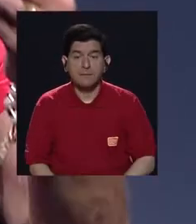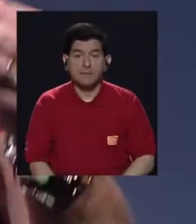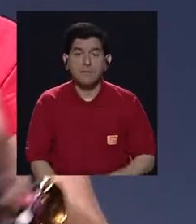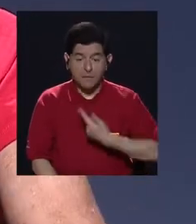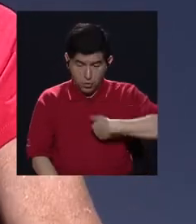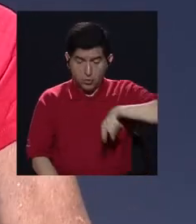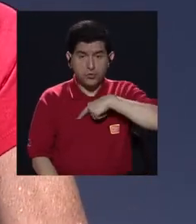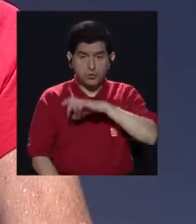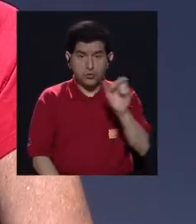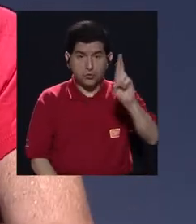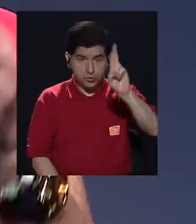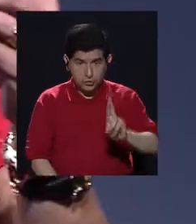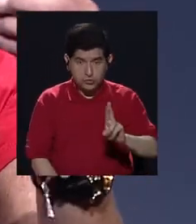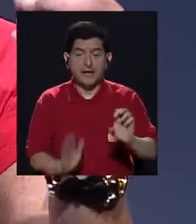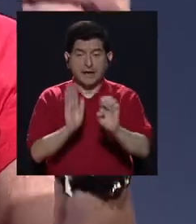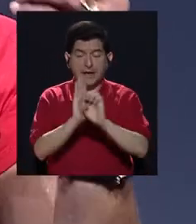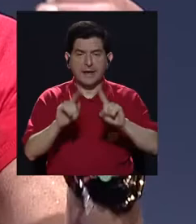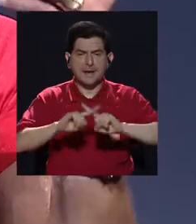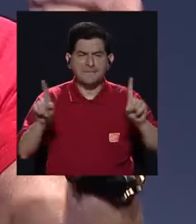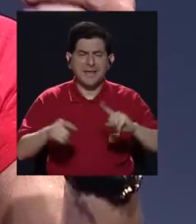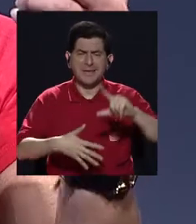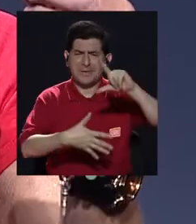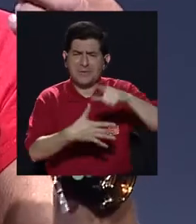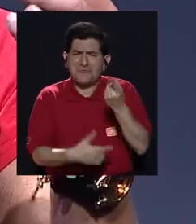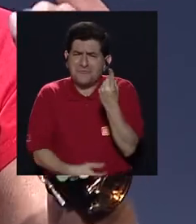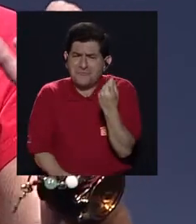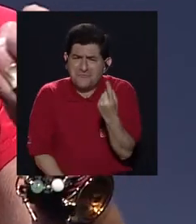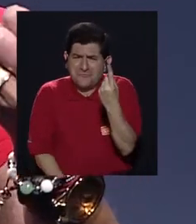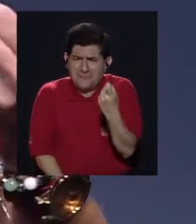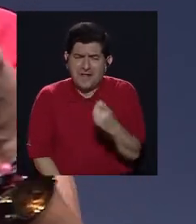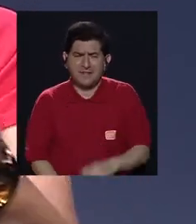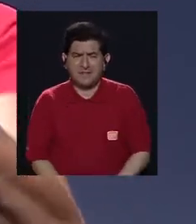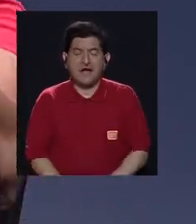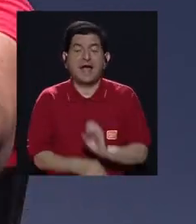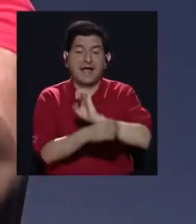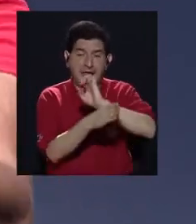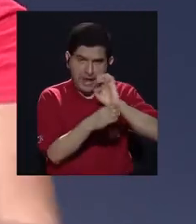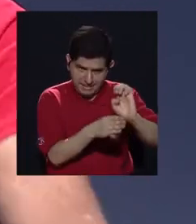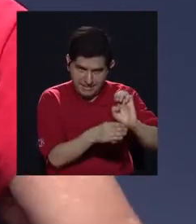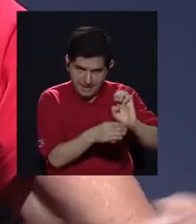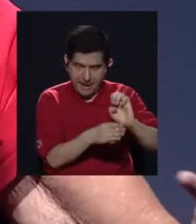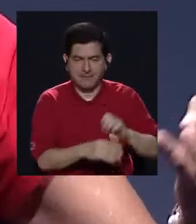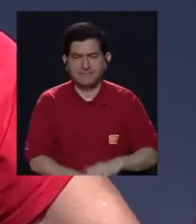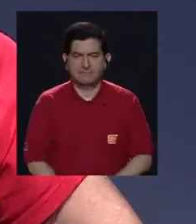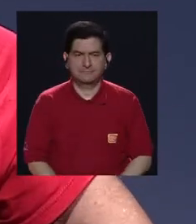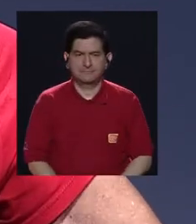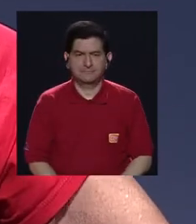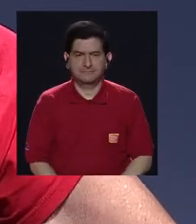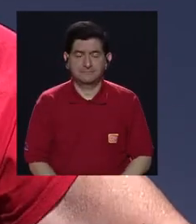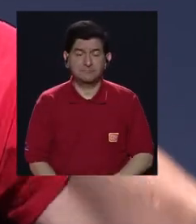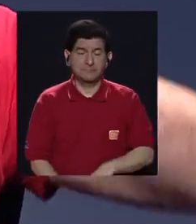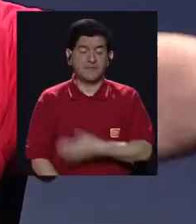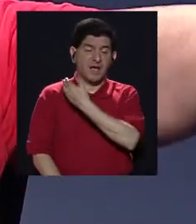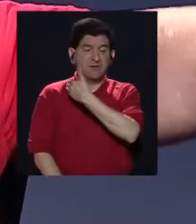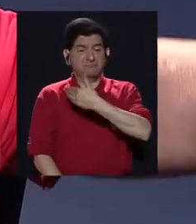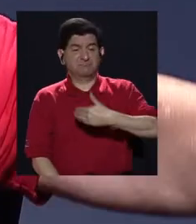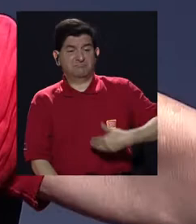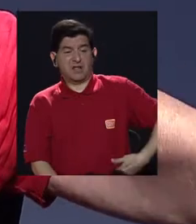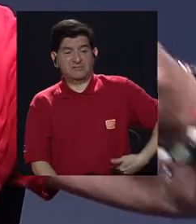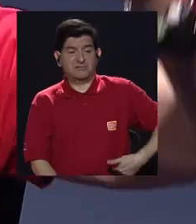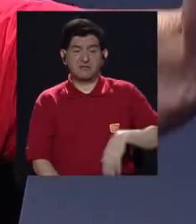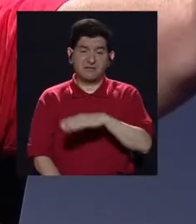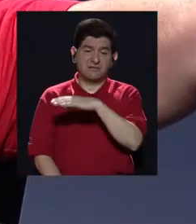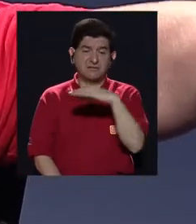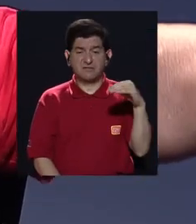somos un ejemplo pero en américa latina' falta y más ética porque los presidentes